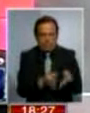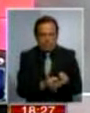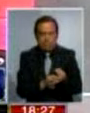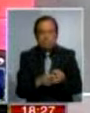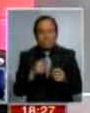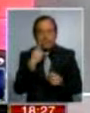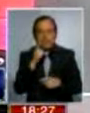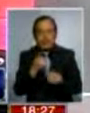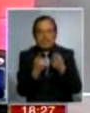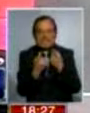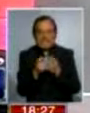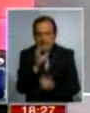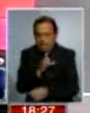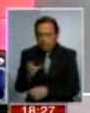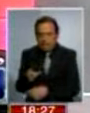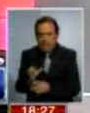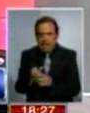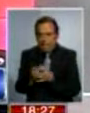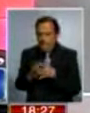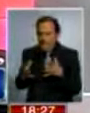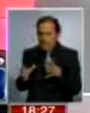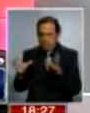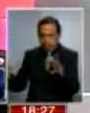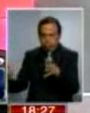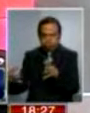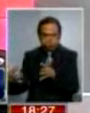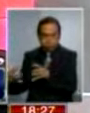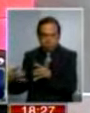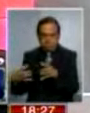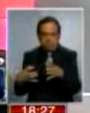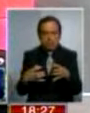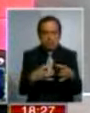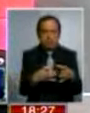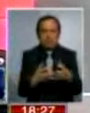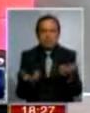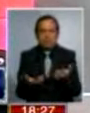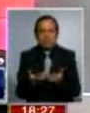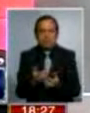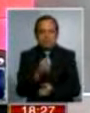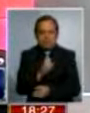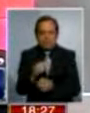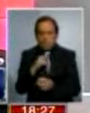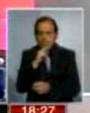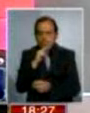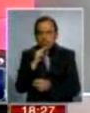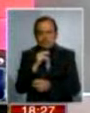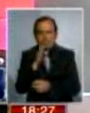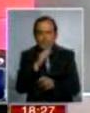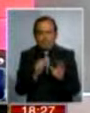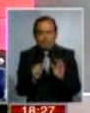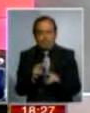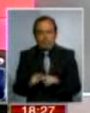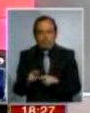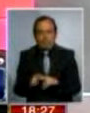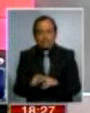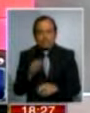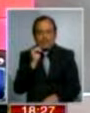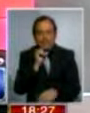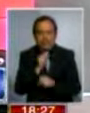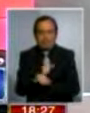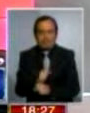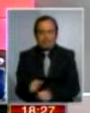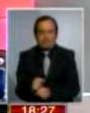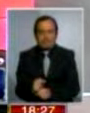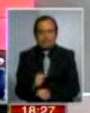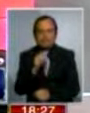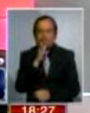un contingente que permita el desplazamiento de ese grupo de internas a esa zona. Y para eso no había preparación. En Iquique no fue posible,